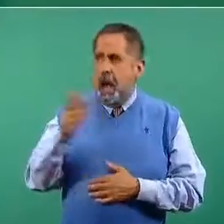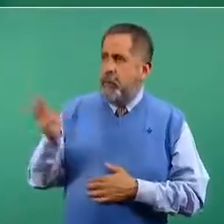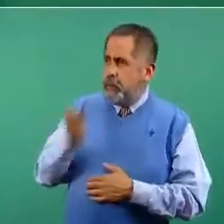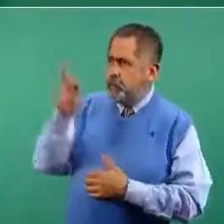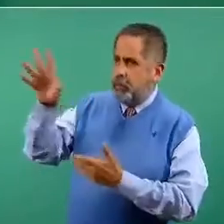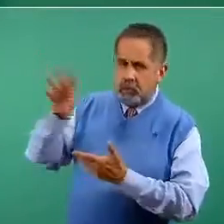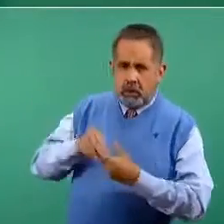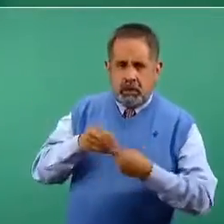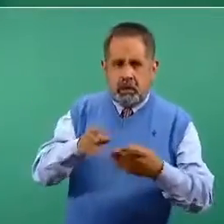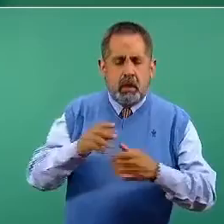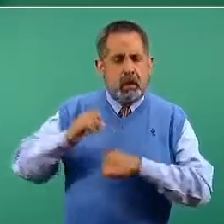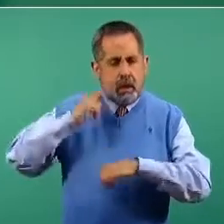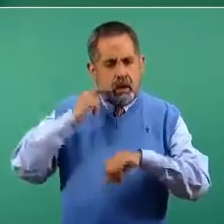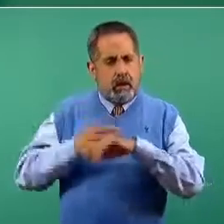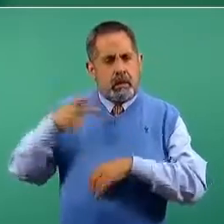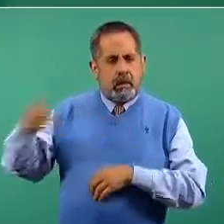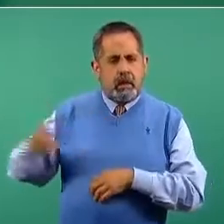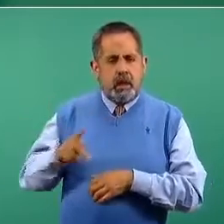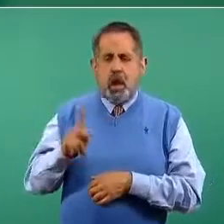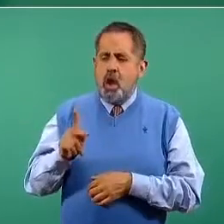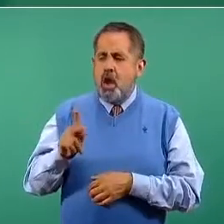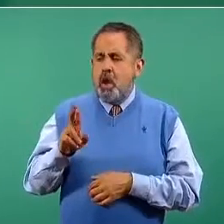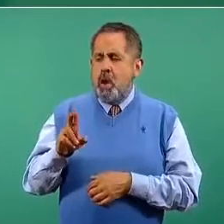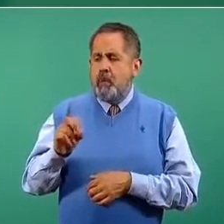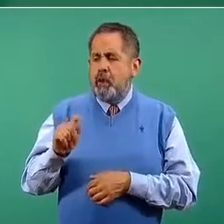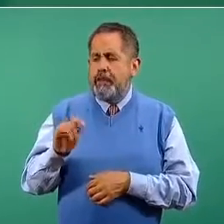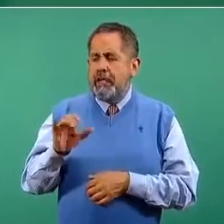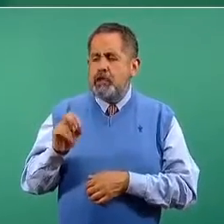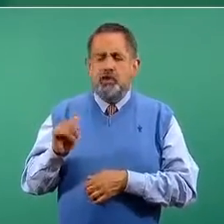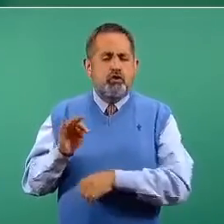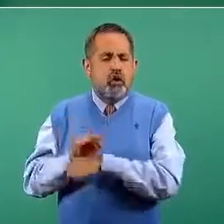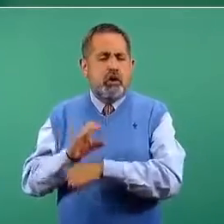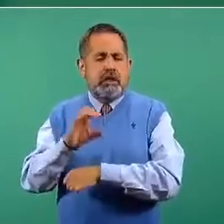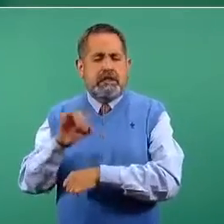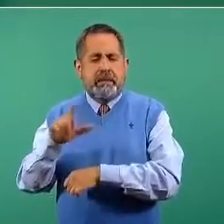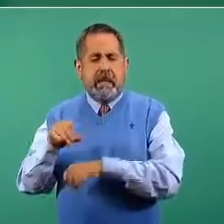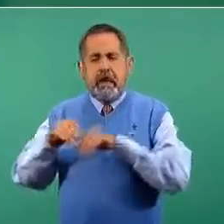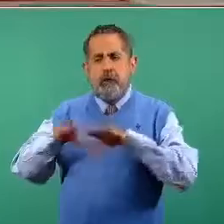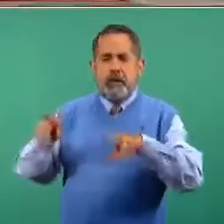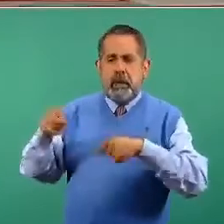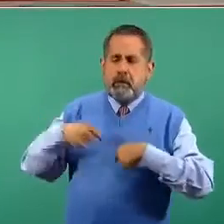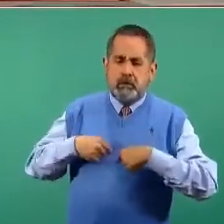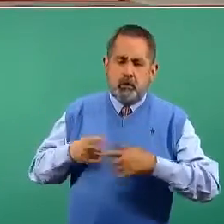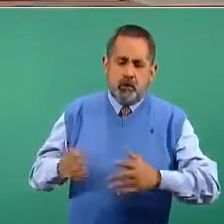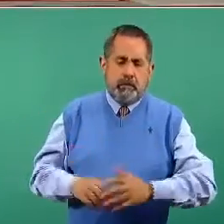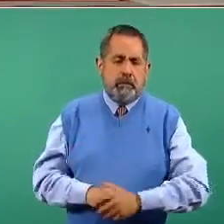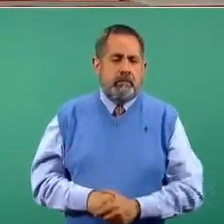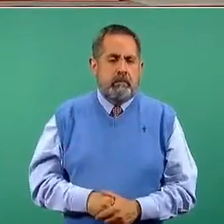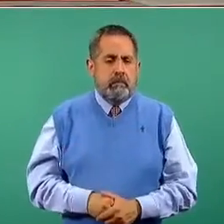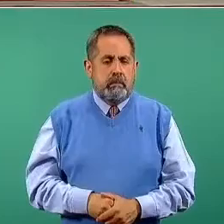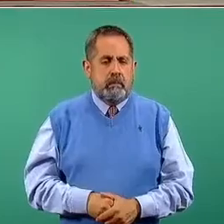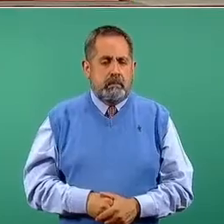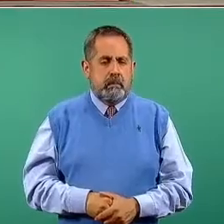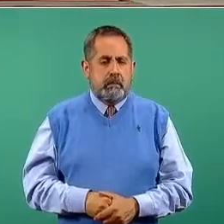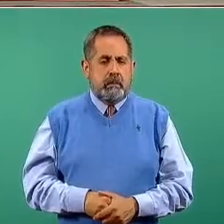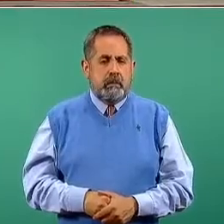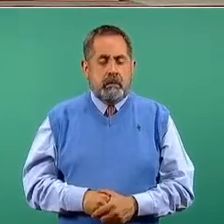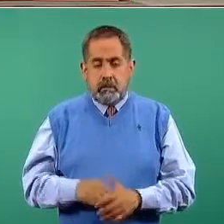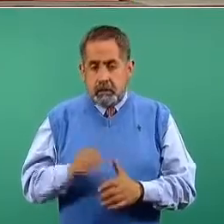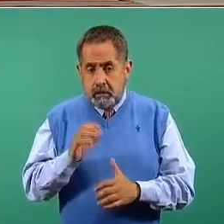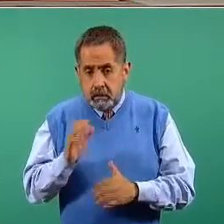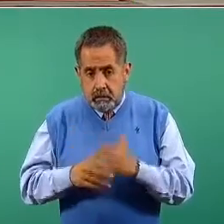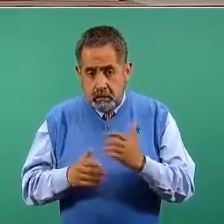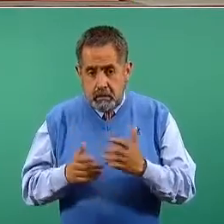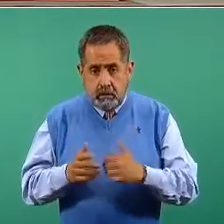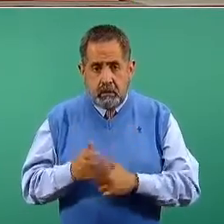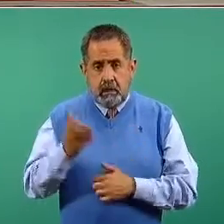recopilarla. Le corresponde más a Protección Civil informar sobre este asunto. Ok, y no sé si puedo aprovechar. Por